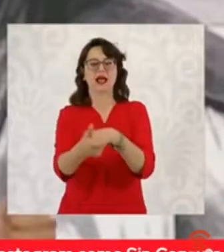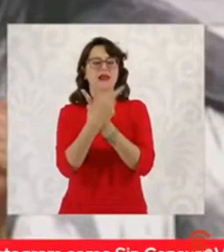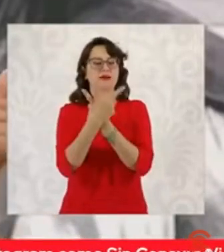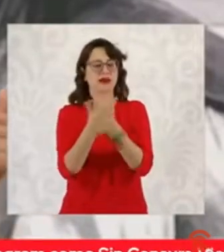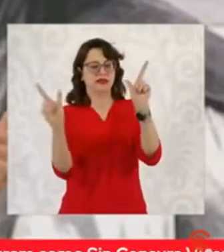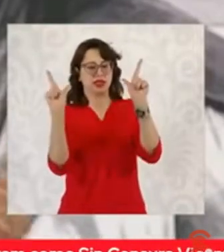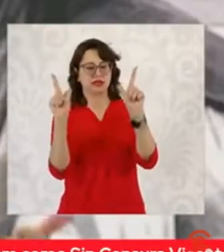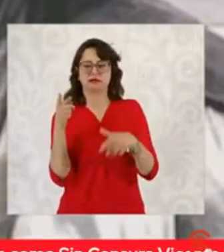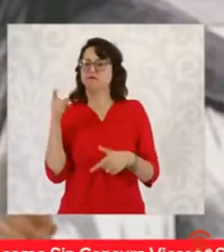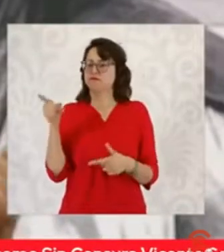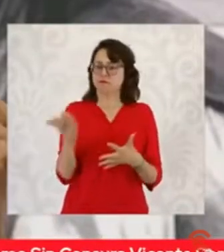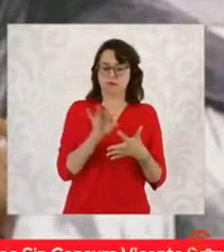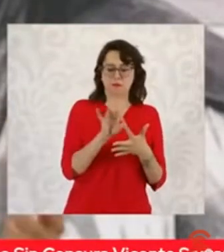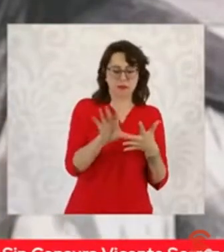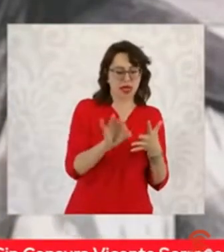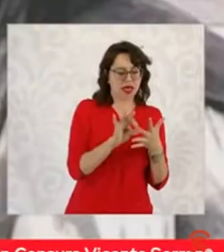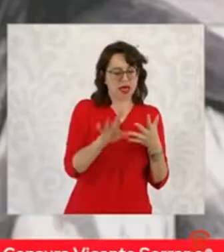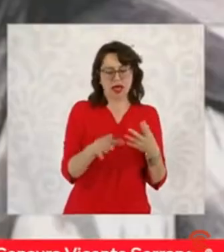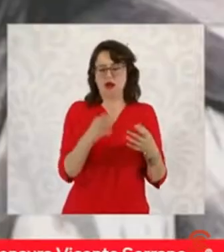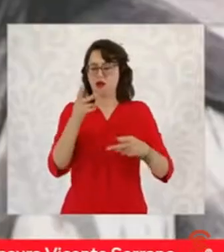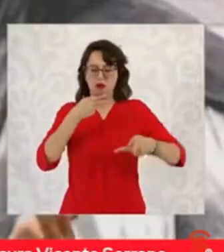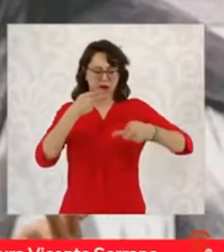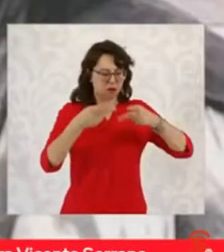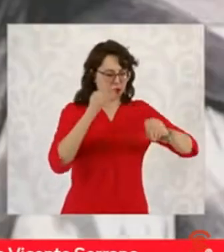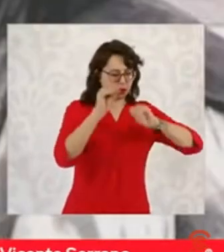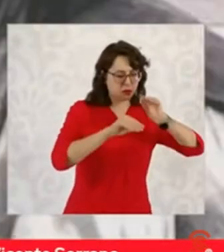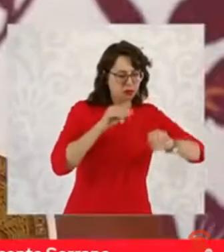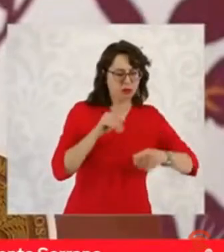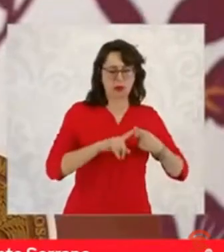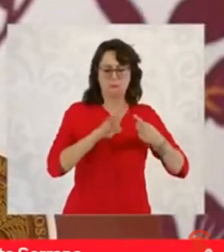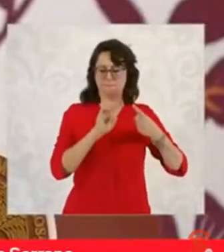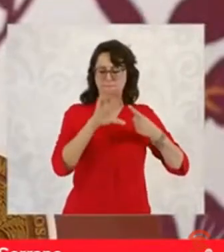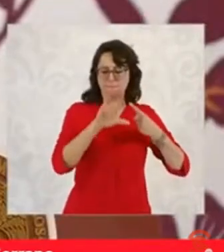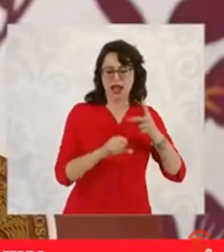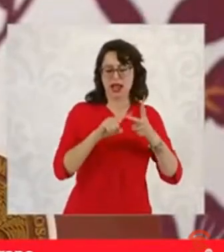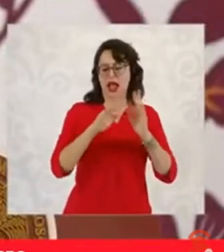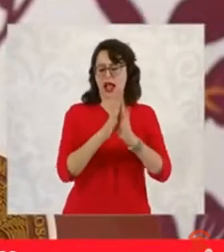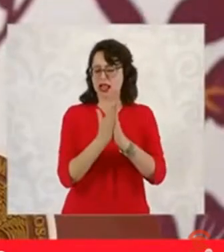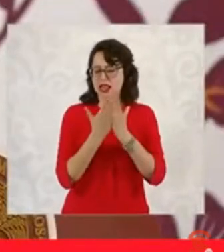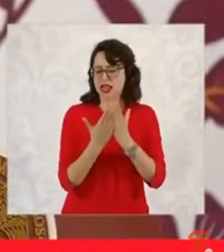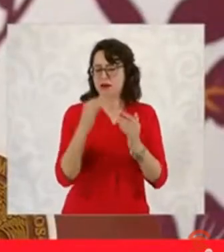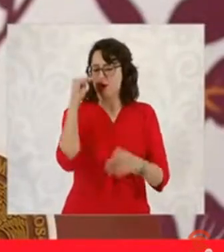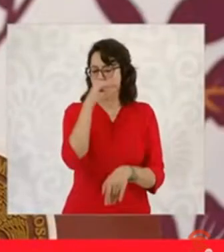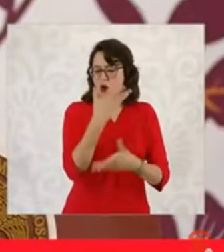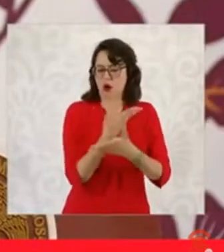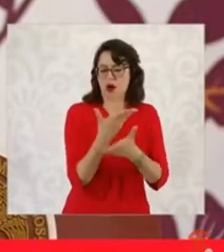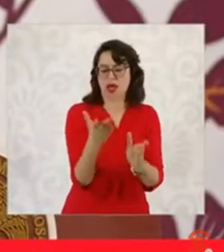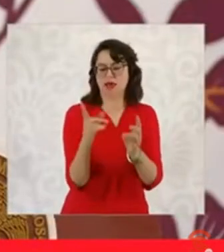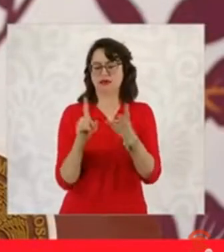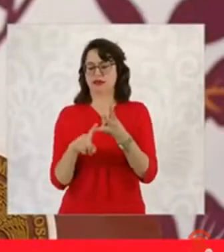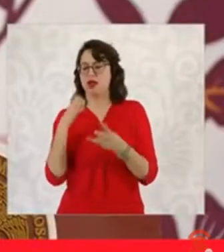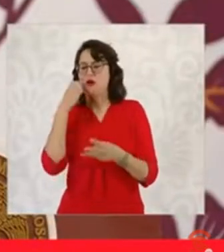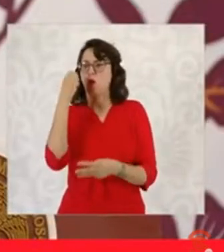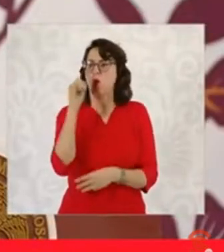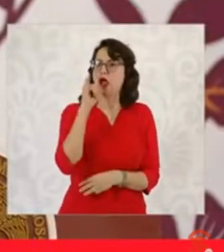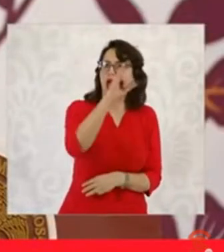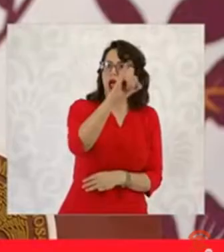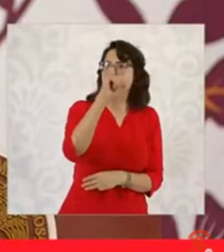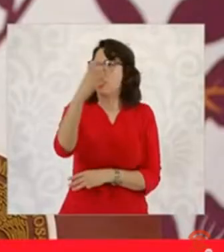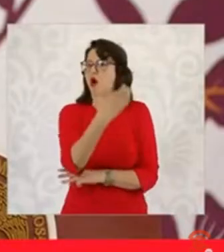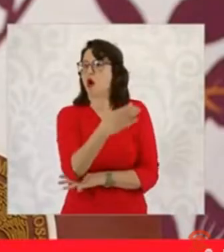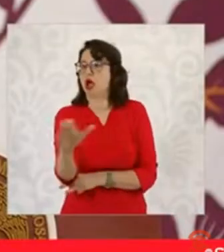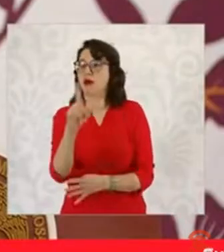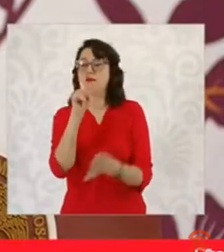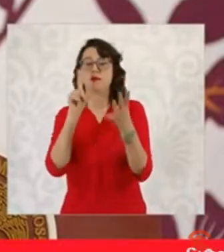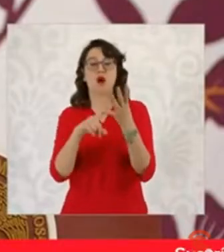pedagógicos, desde becas, libros de texto gratuitos y escuelas rurales, hasta la defensa de la educación de las mujeres y la enseñanza de